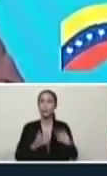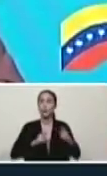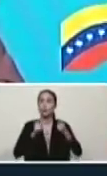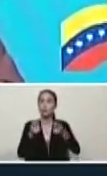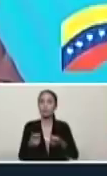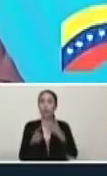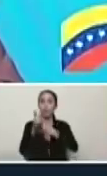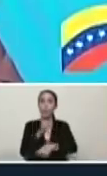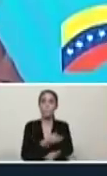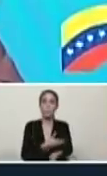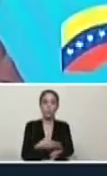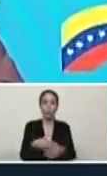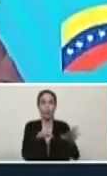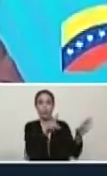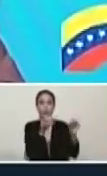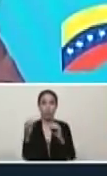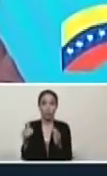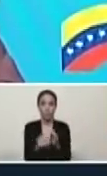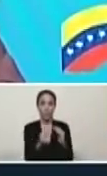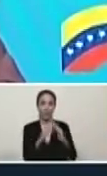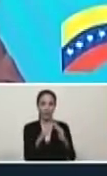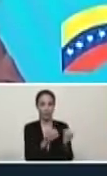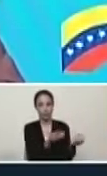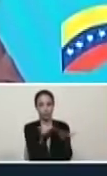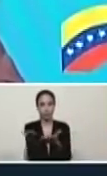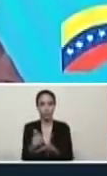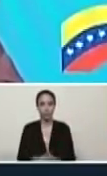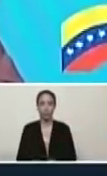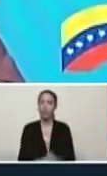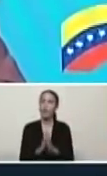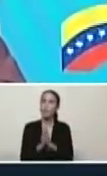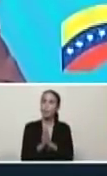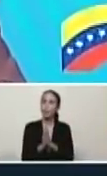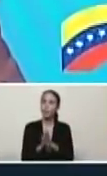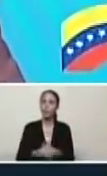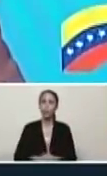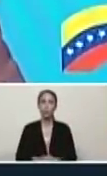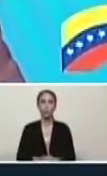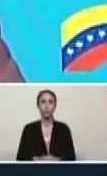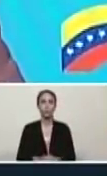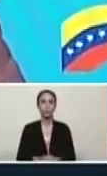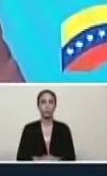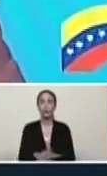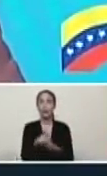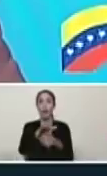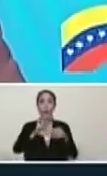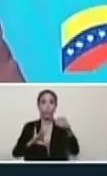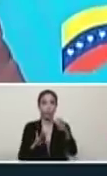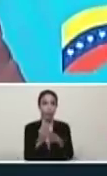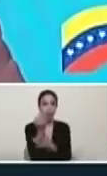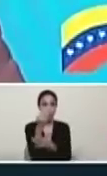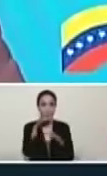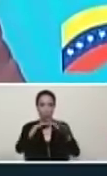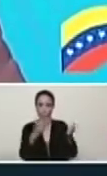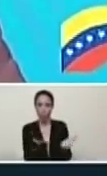vivienda 2.600.000, hacer una solicitud a la Federación Mundial